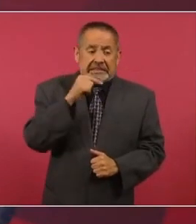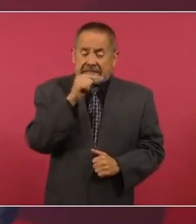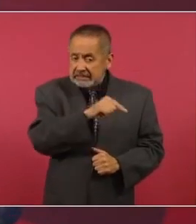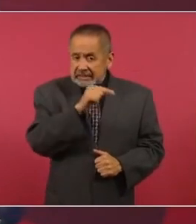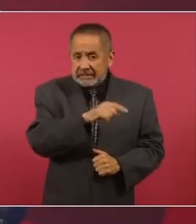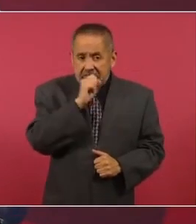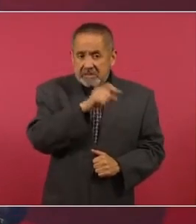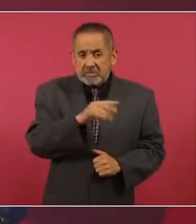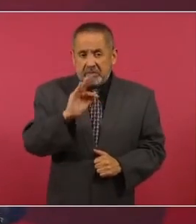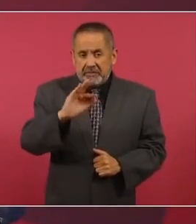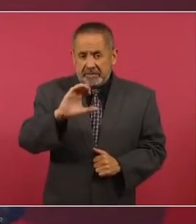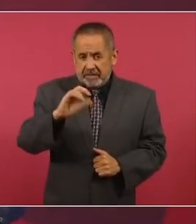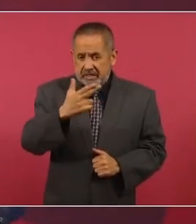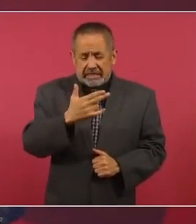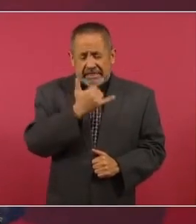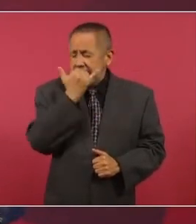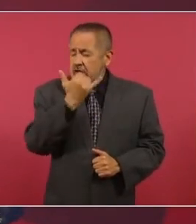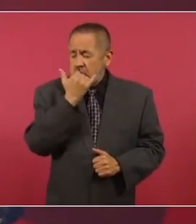de Calderón,